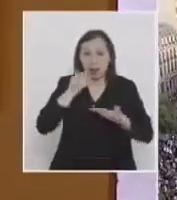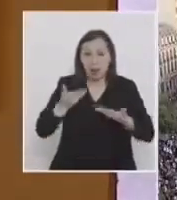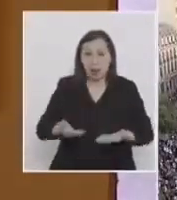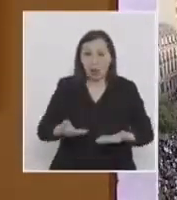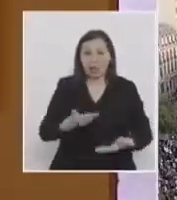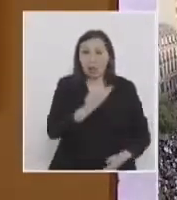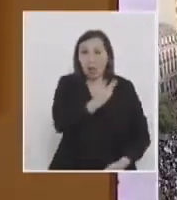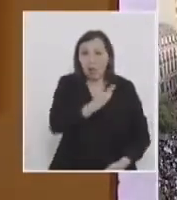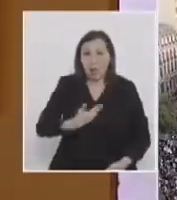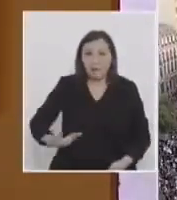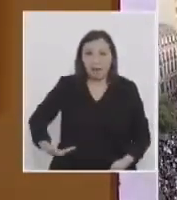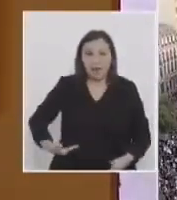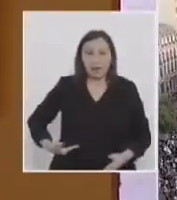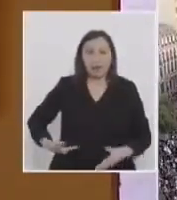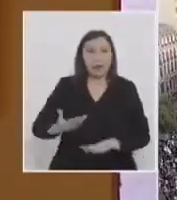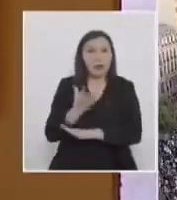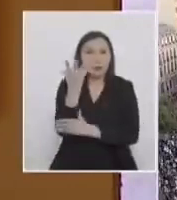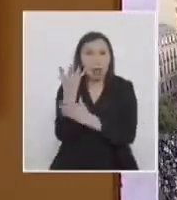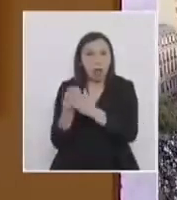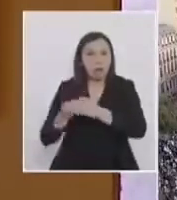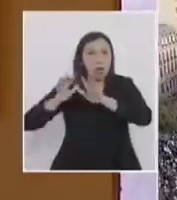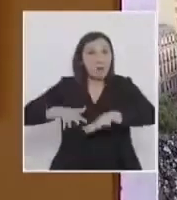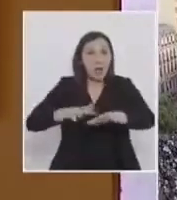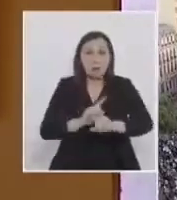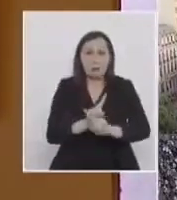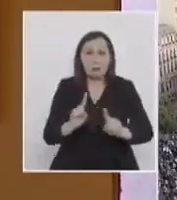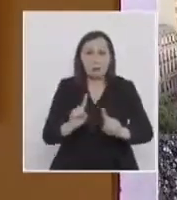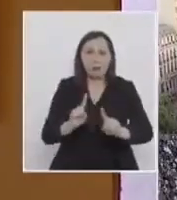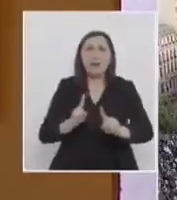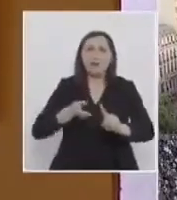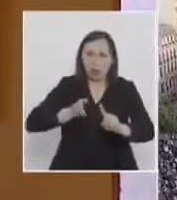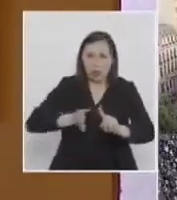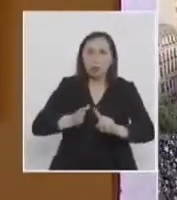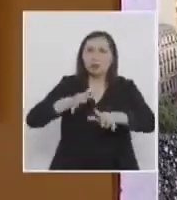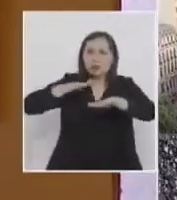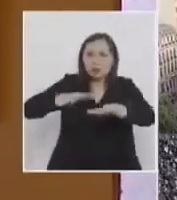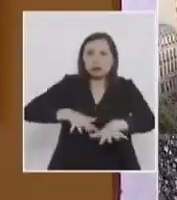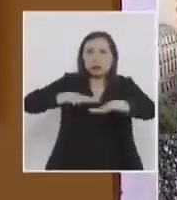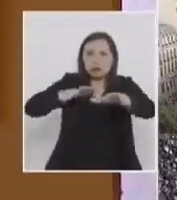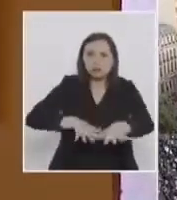gobierno el fin de esa marcha. Vamos a seguir andando.